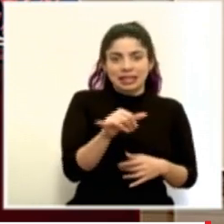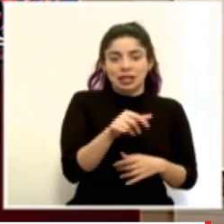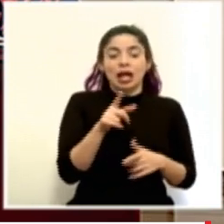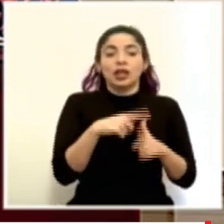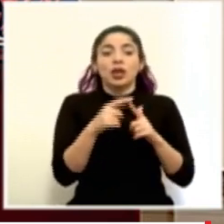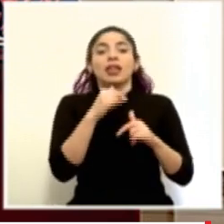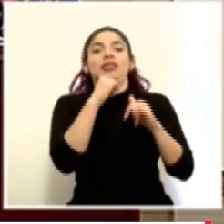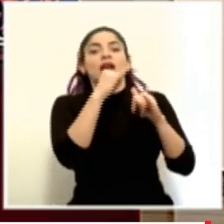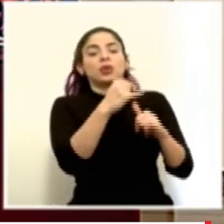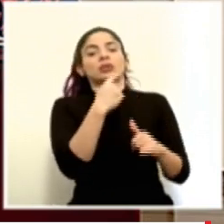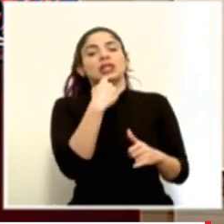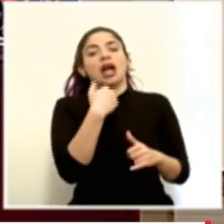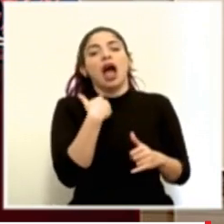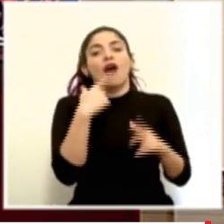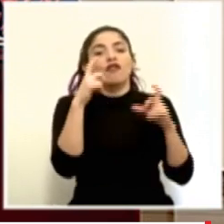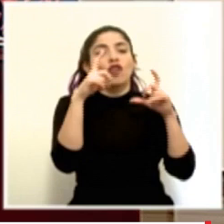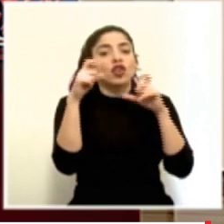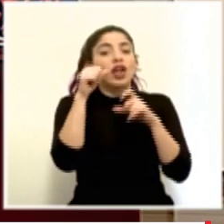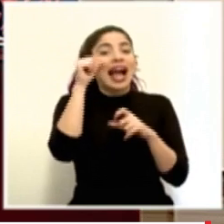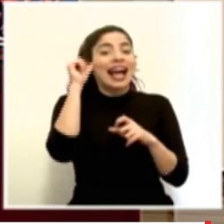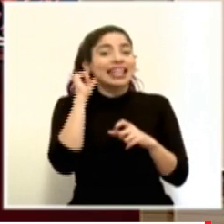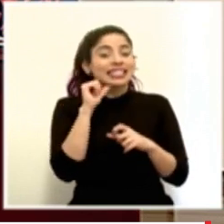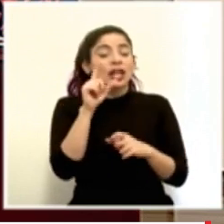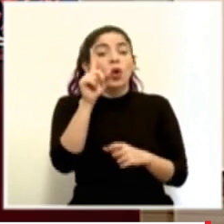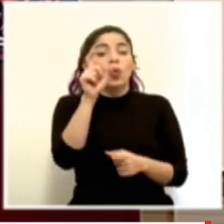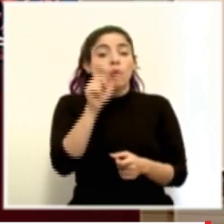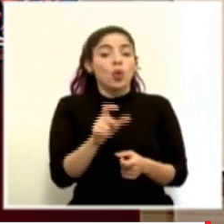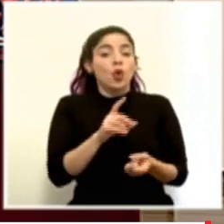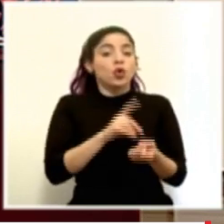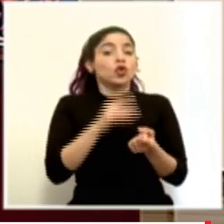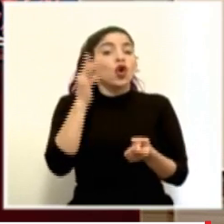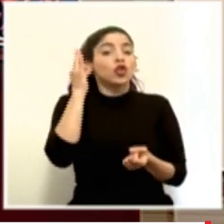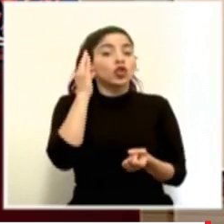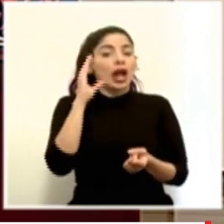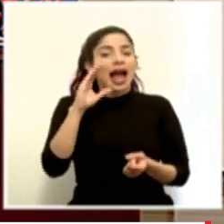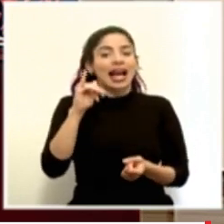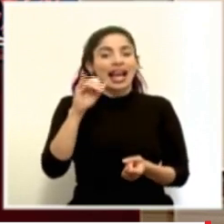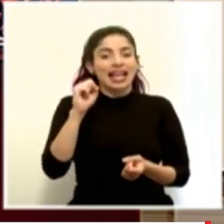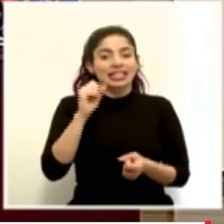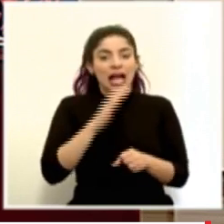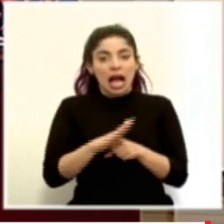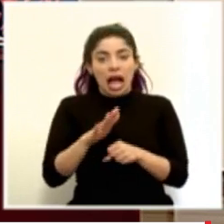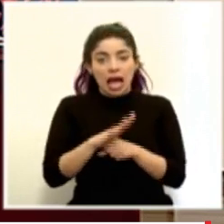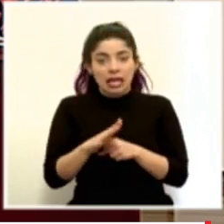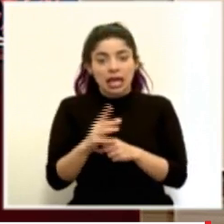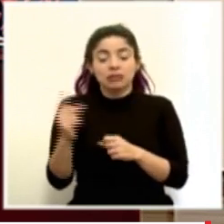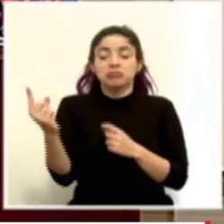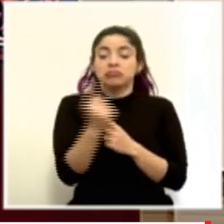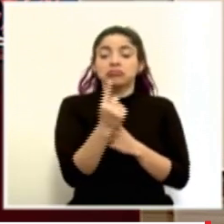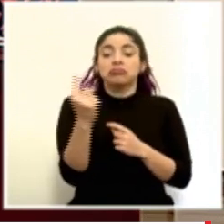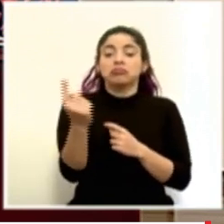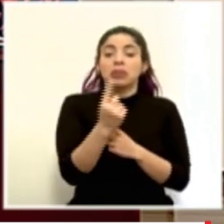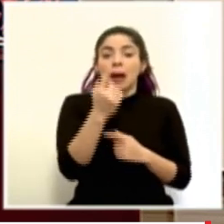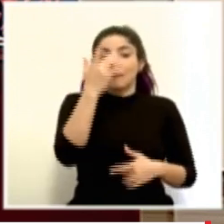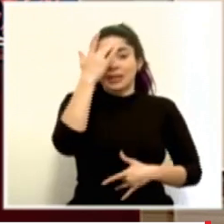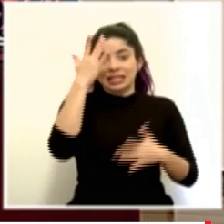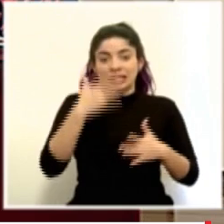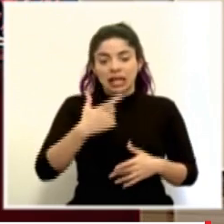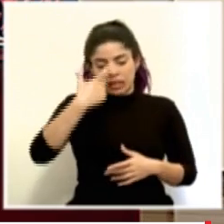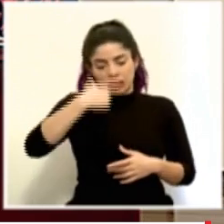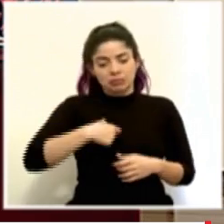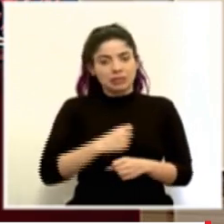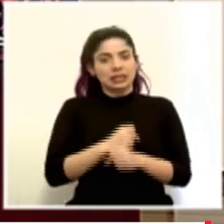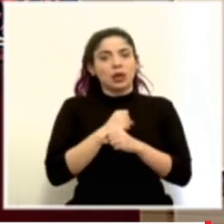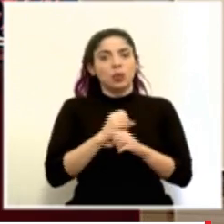denuncia, que tiene fotografías de ayer, donde una doctora del CAES de Cañas, la cual atendía a sus pacientes sin las medidas de